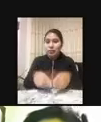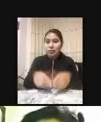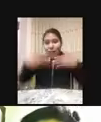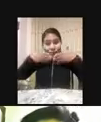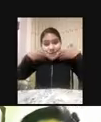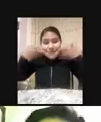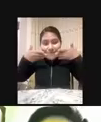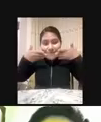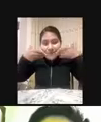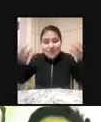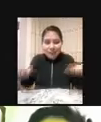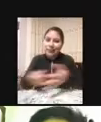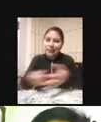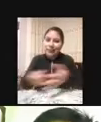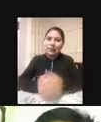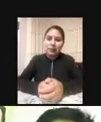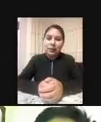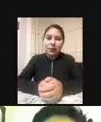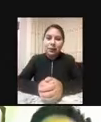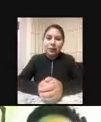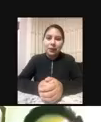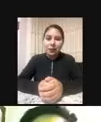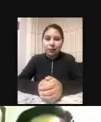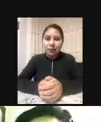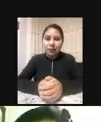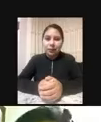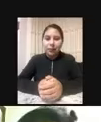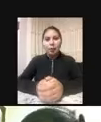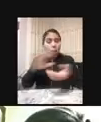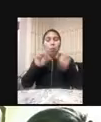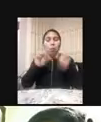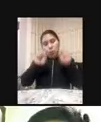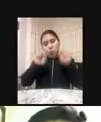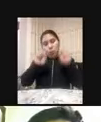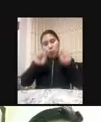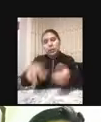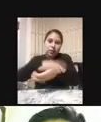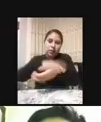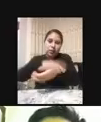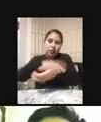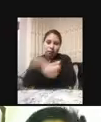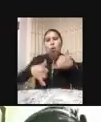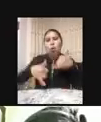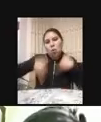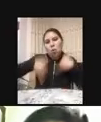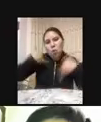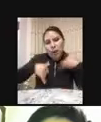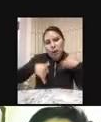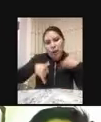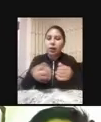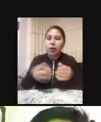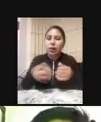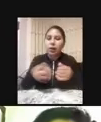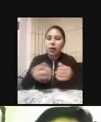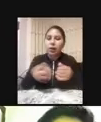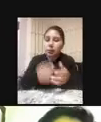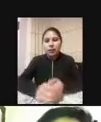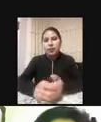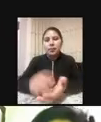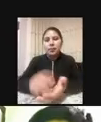las partecitas del cuerpo para que los empiecen a conocer, con objetos, con animales, con comida, y eso va a ir enriqueciendo su